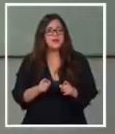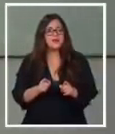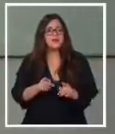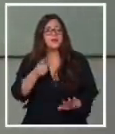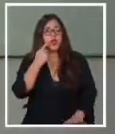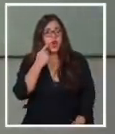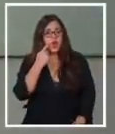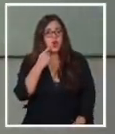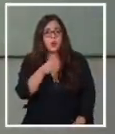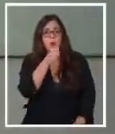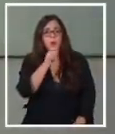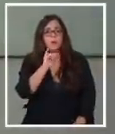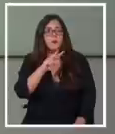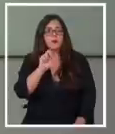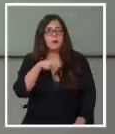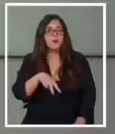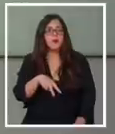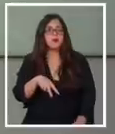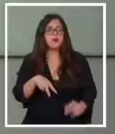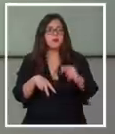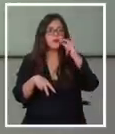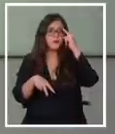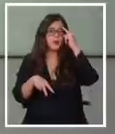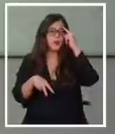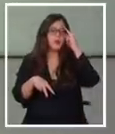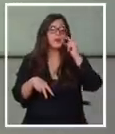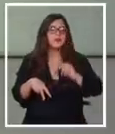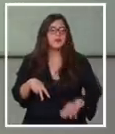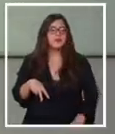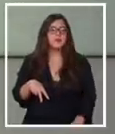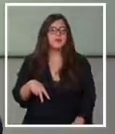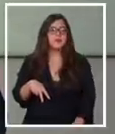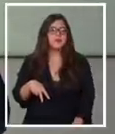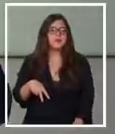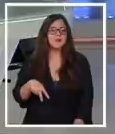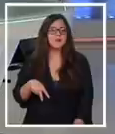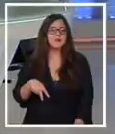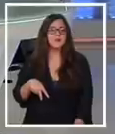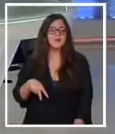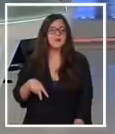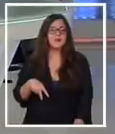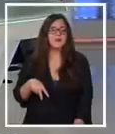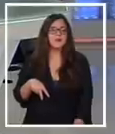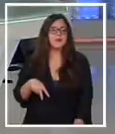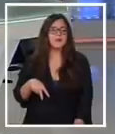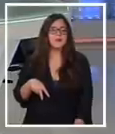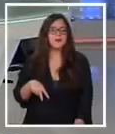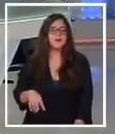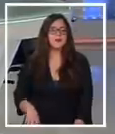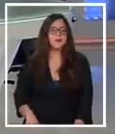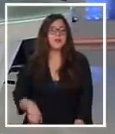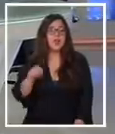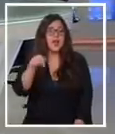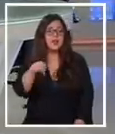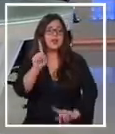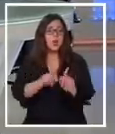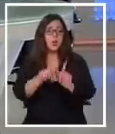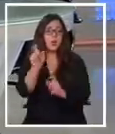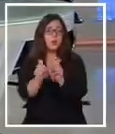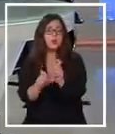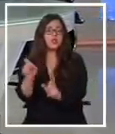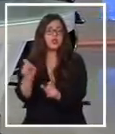iván luque que hay algunas algunas personas